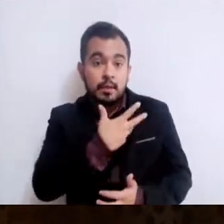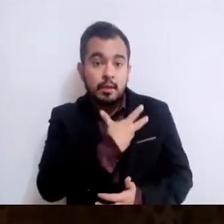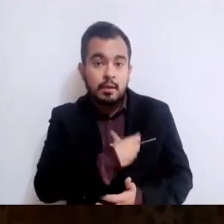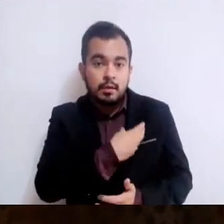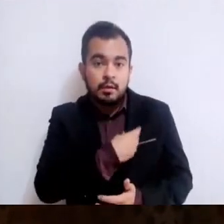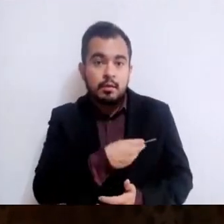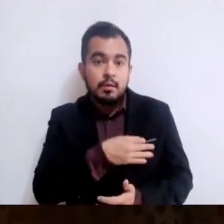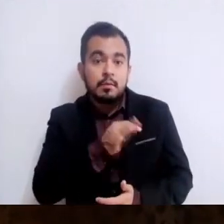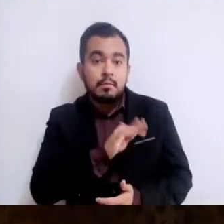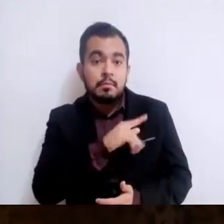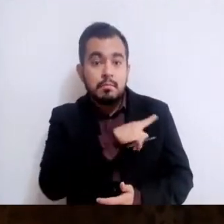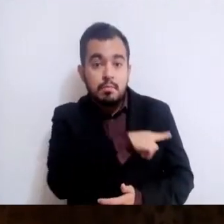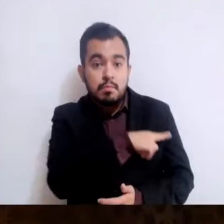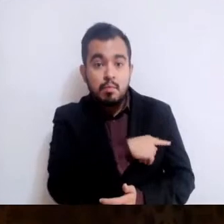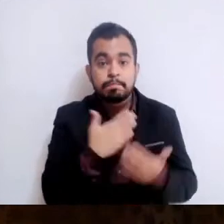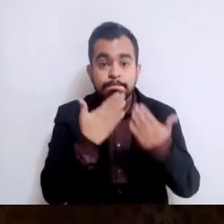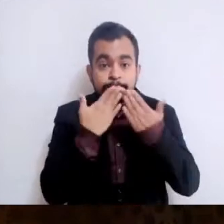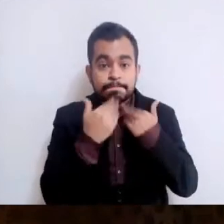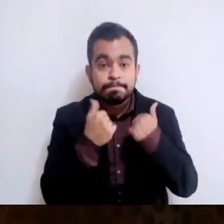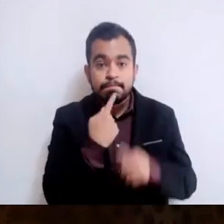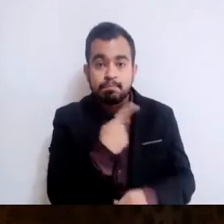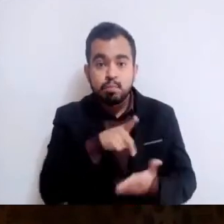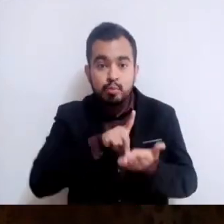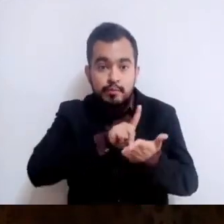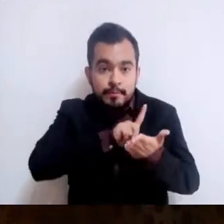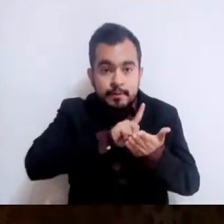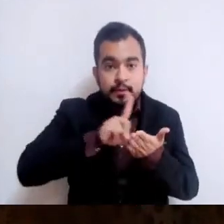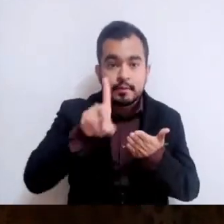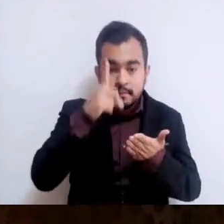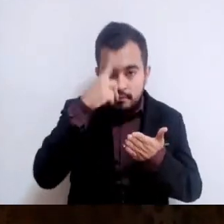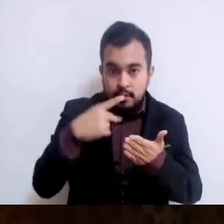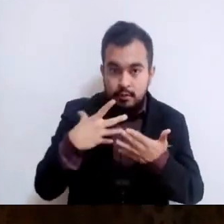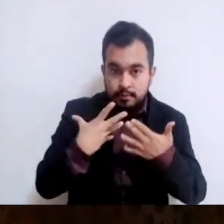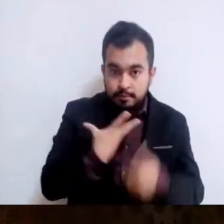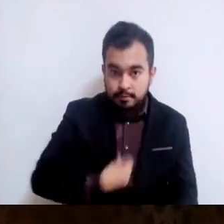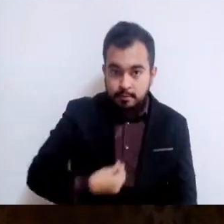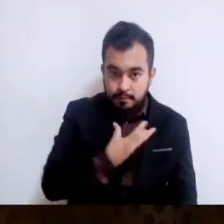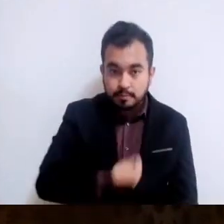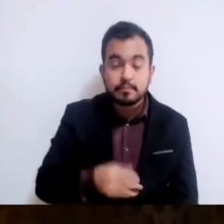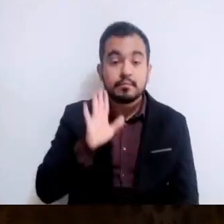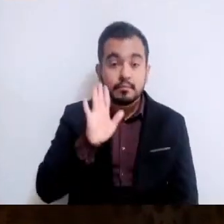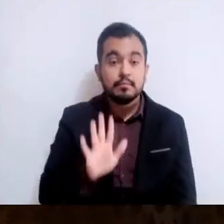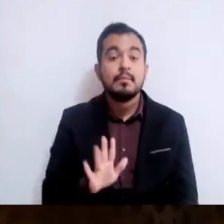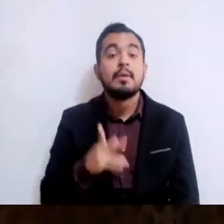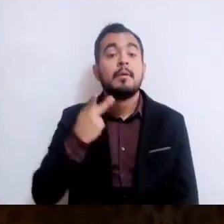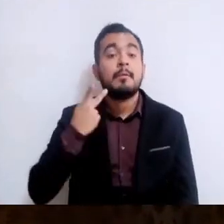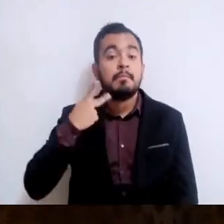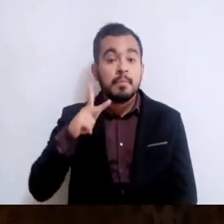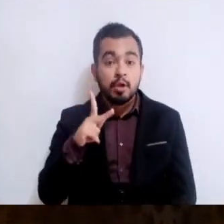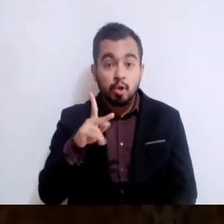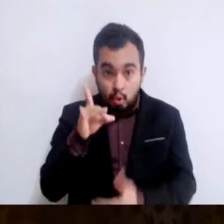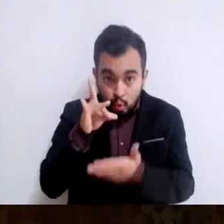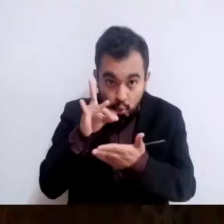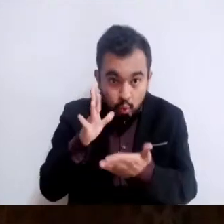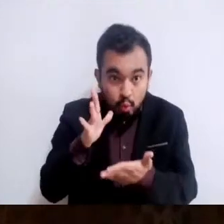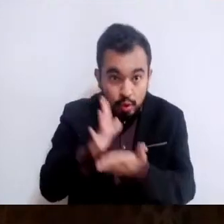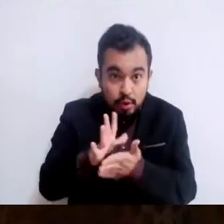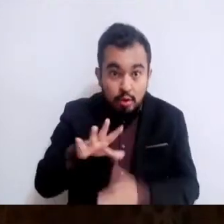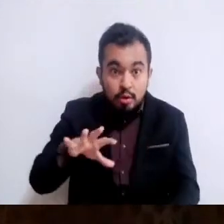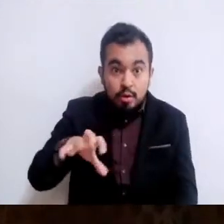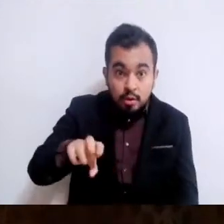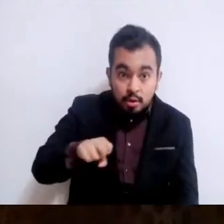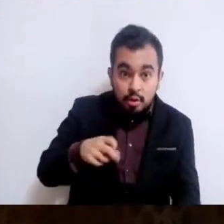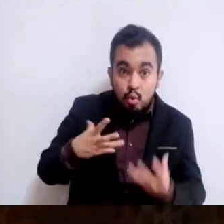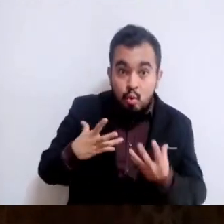menor o la menor. Sin embargo, la convivencia no solo se limita a la presencia física, se debe de igual